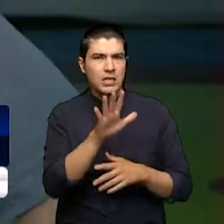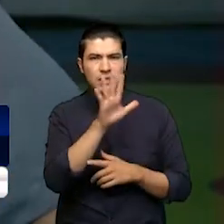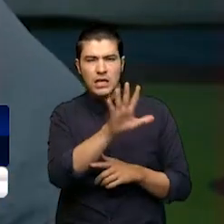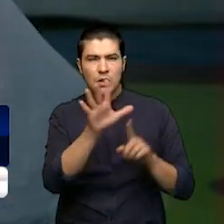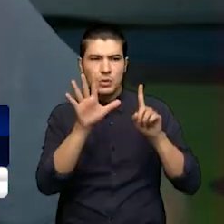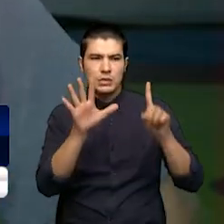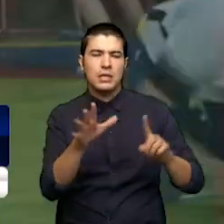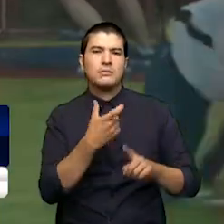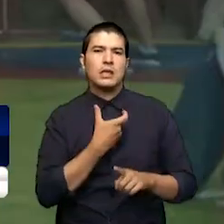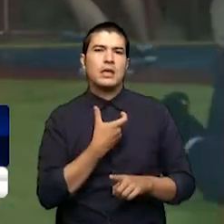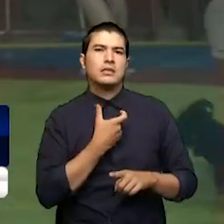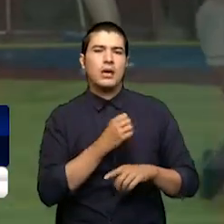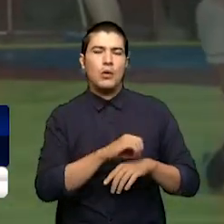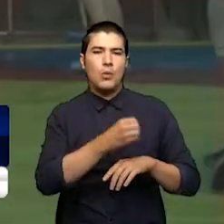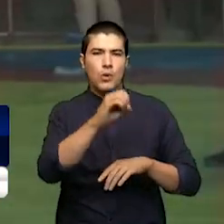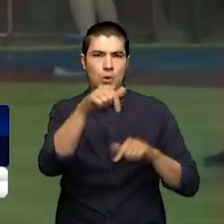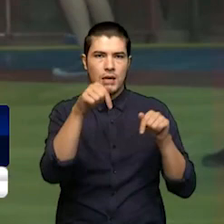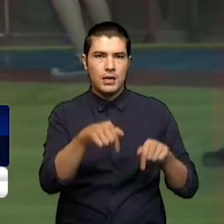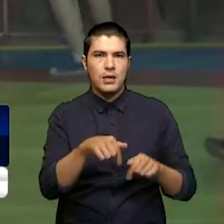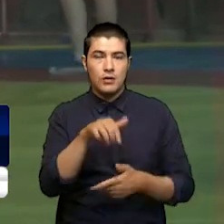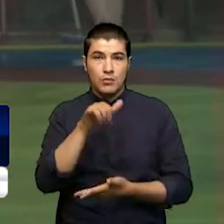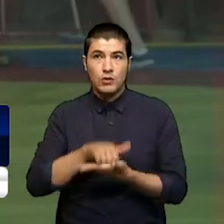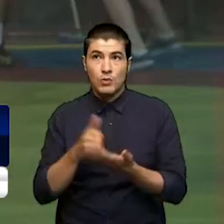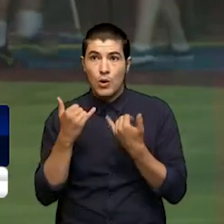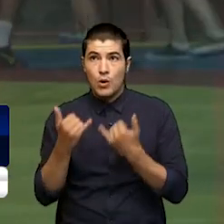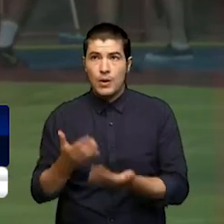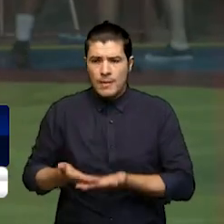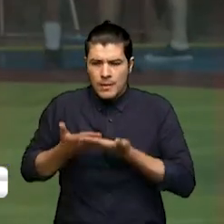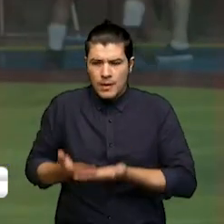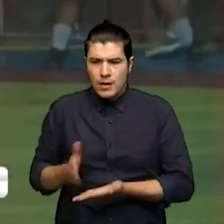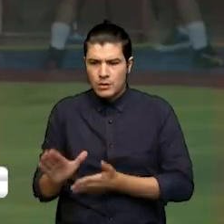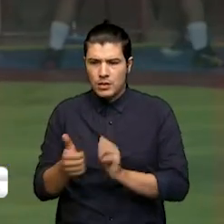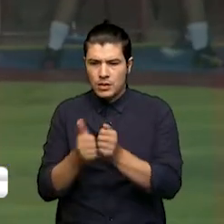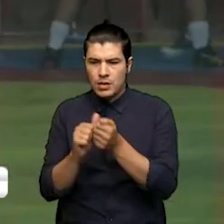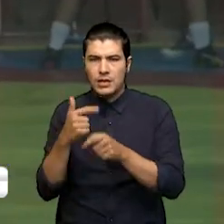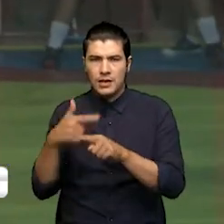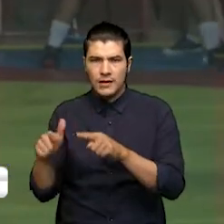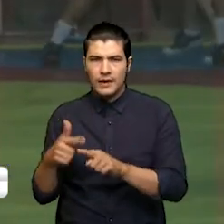para Santander en lucha olímpica. Hoy se cumplirá el pesaje de deportistas